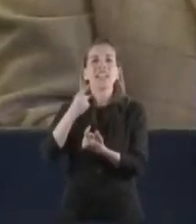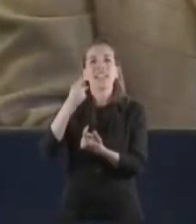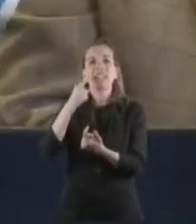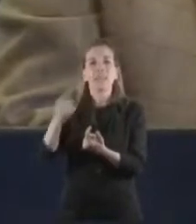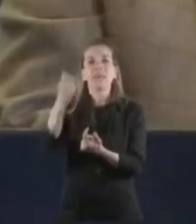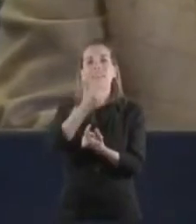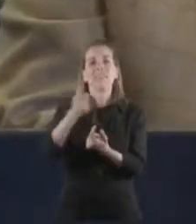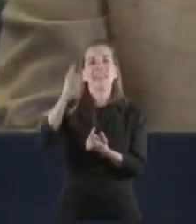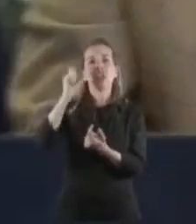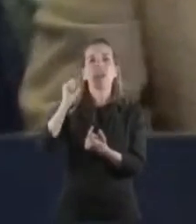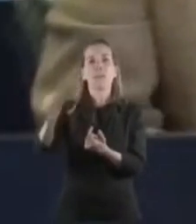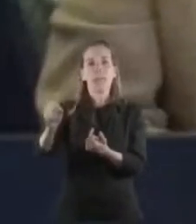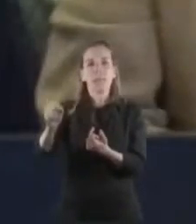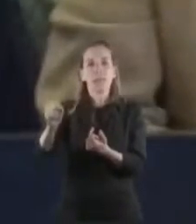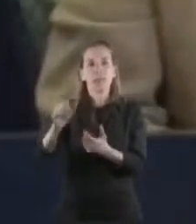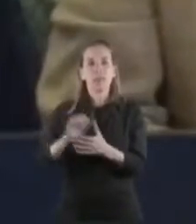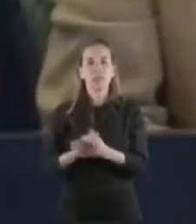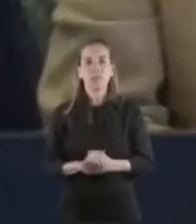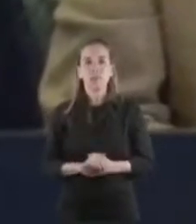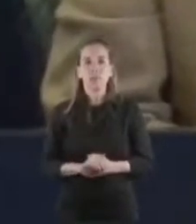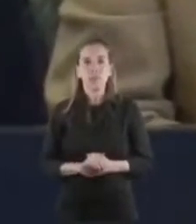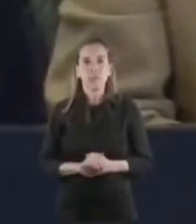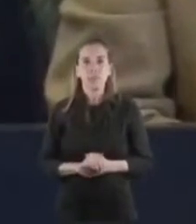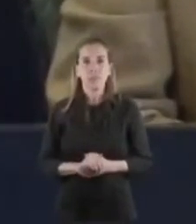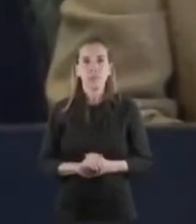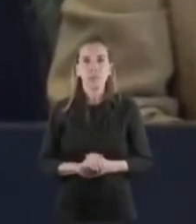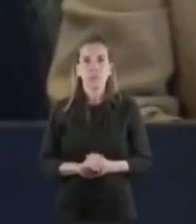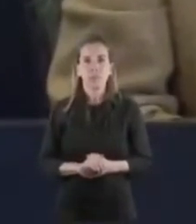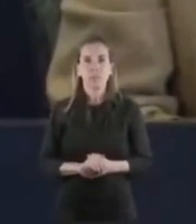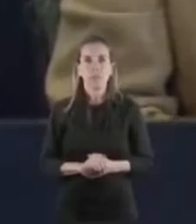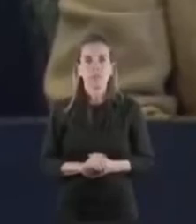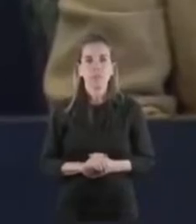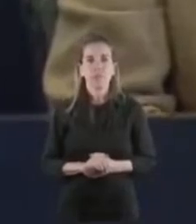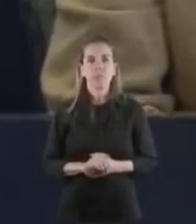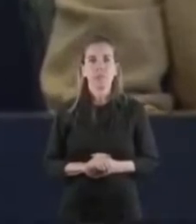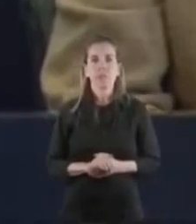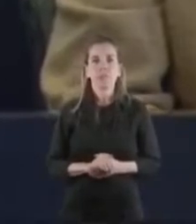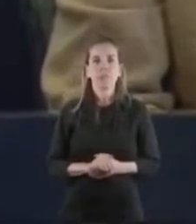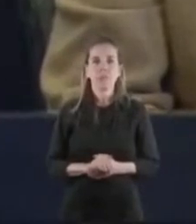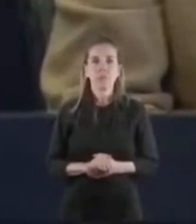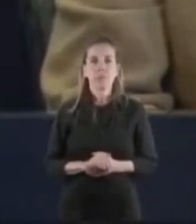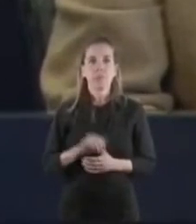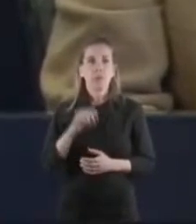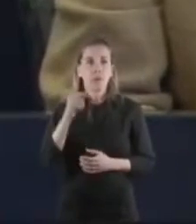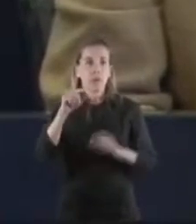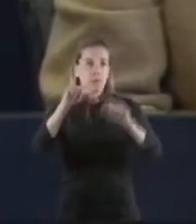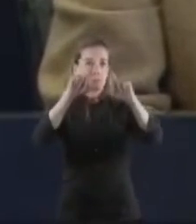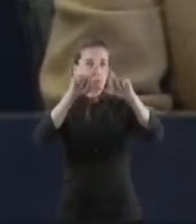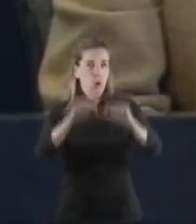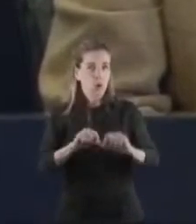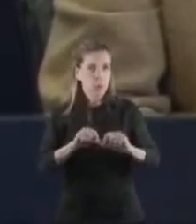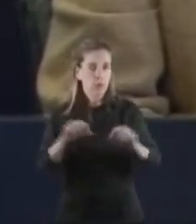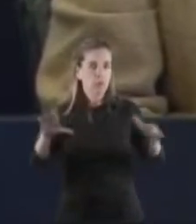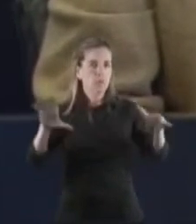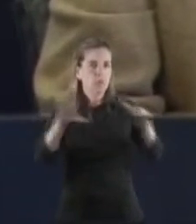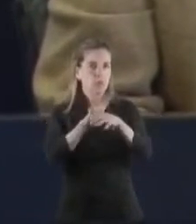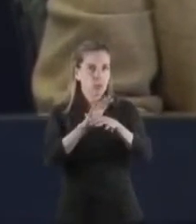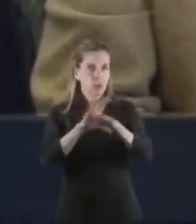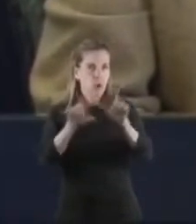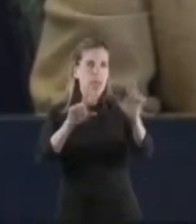610 pesos estos no son los más o menos son datos sacados